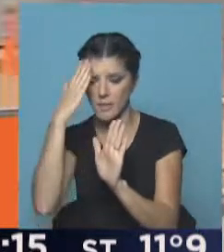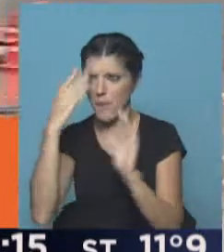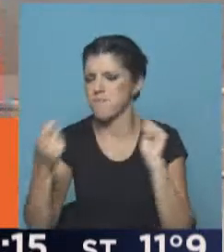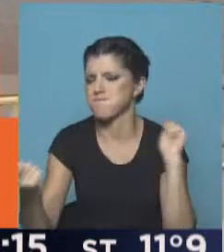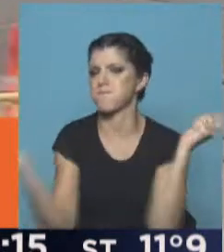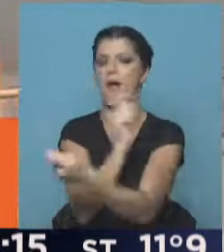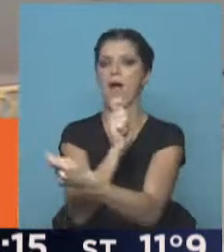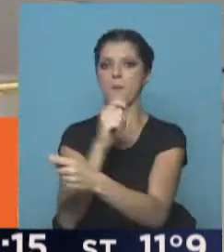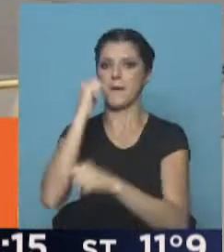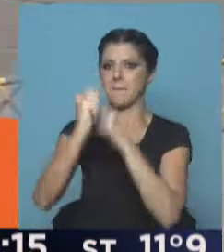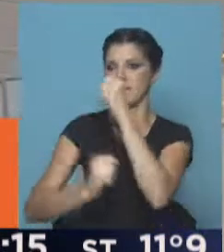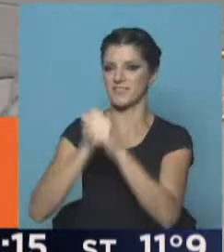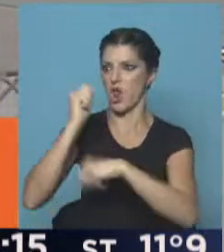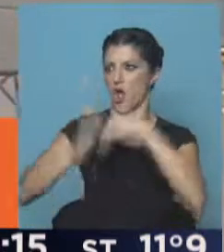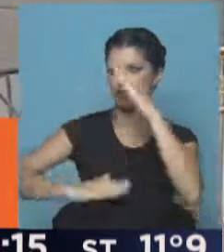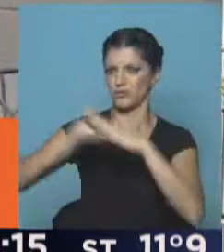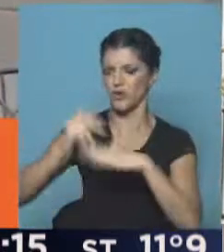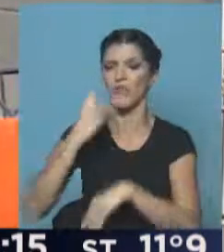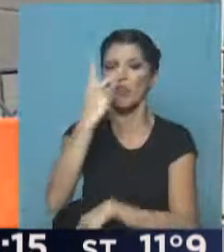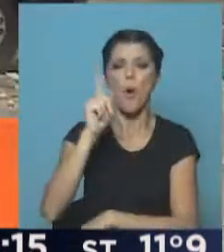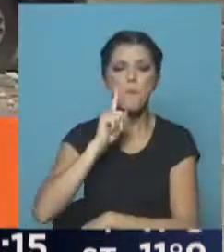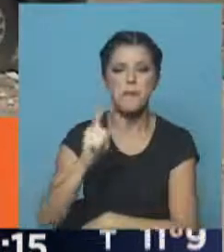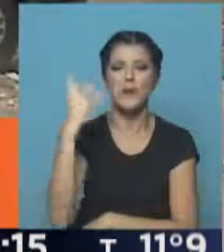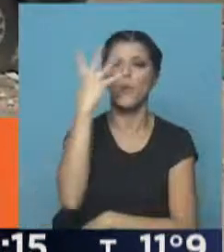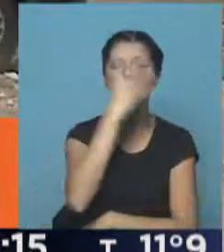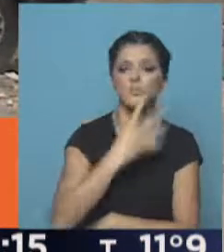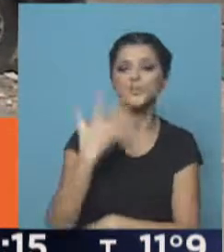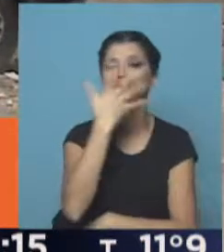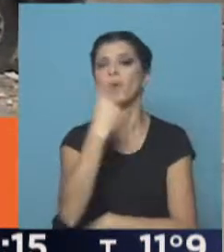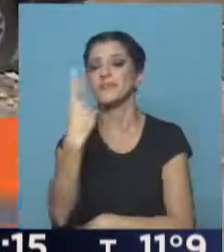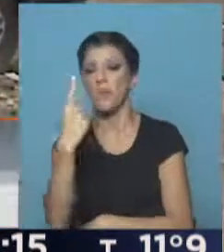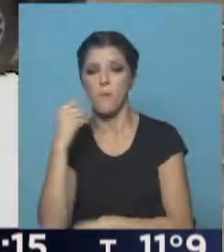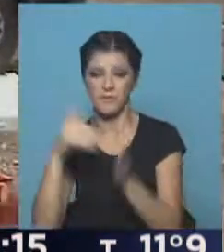empresario de la construcción de un patrimonio de 2.451 millones de pesos.